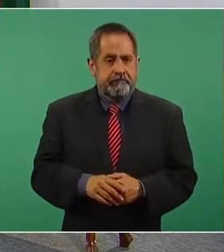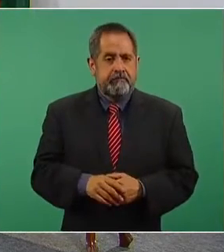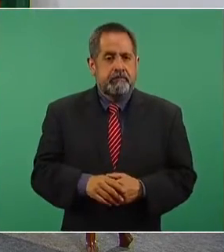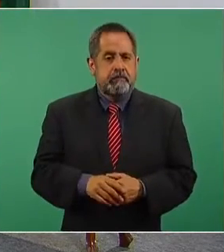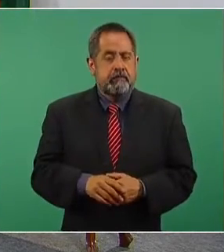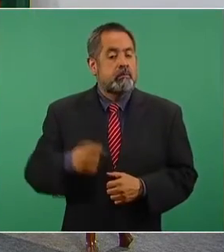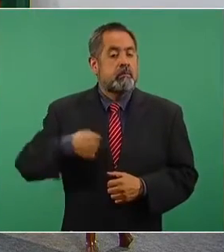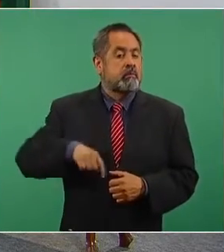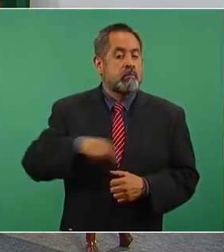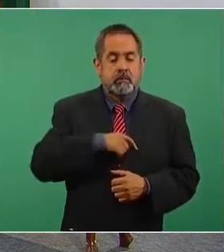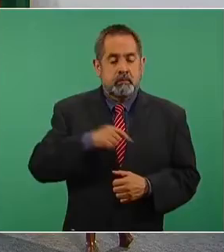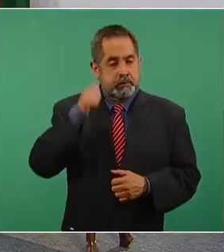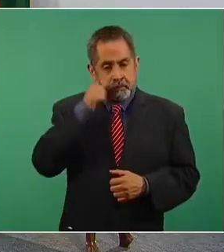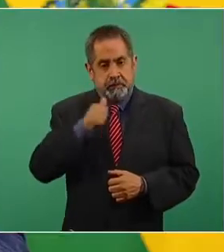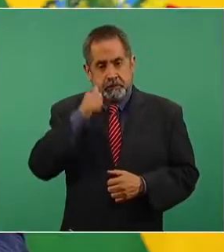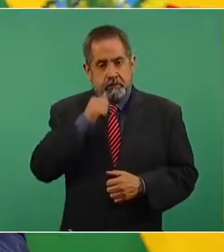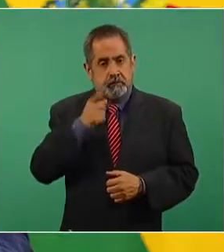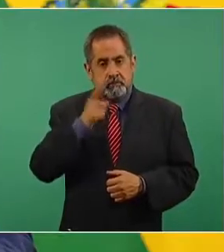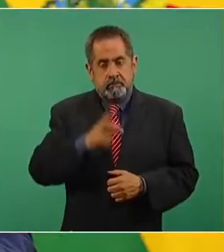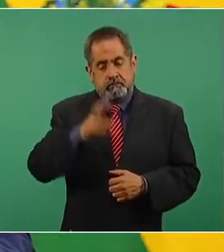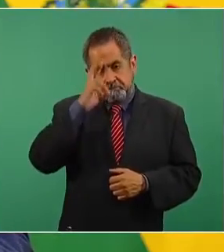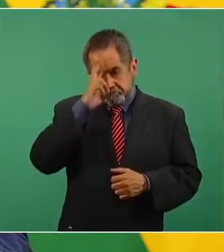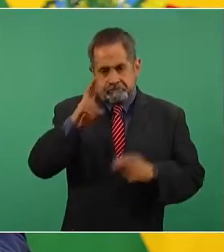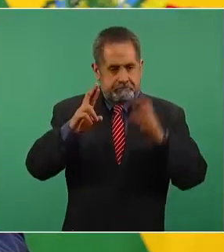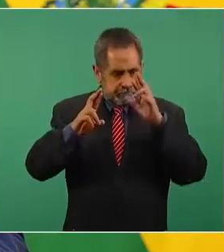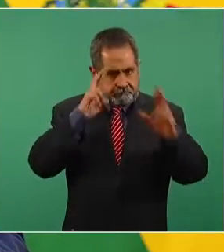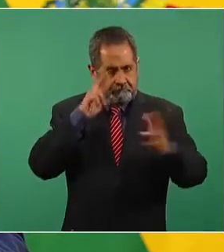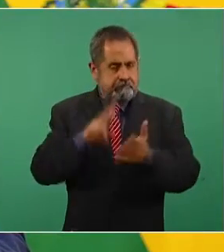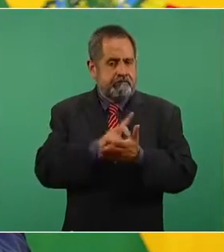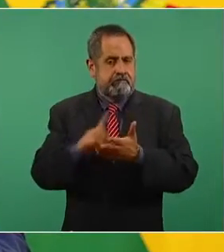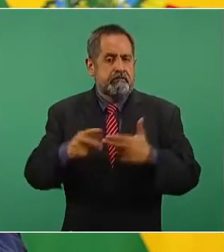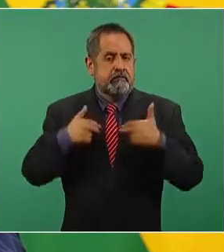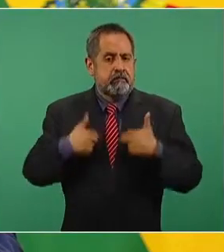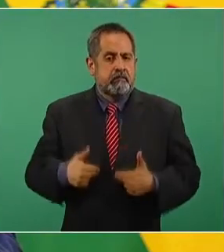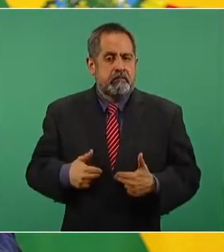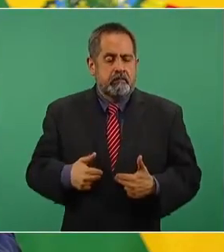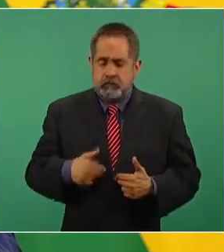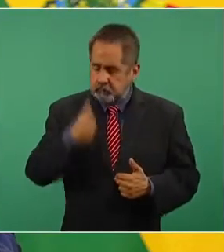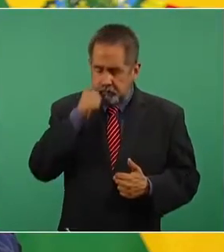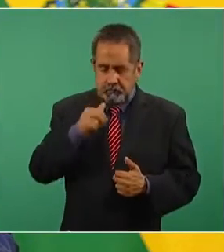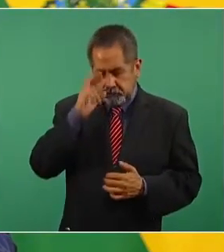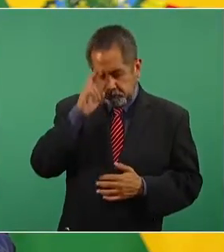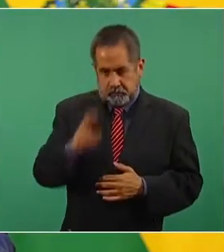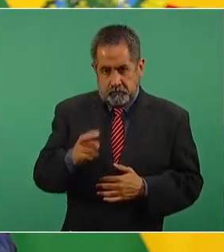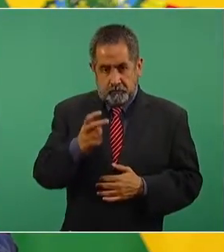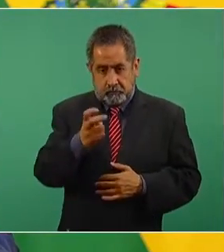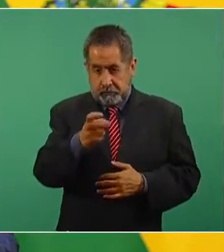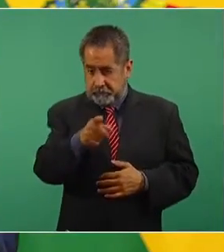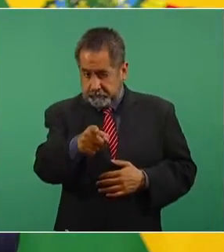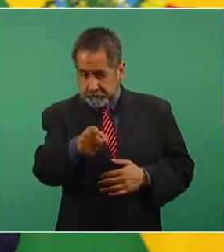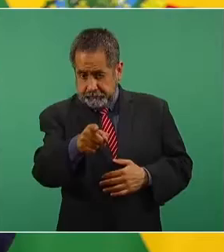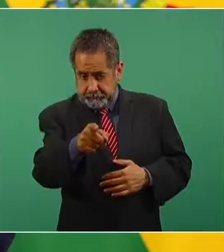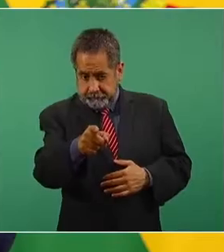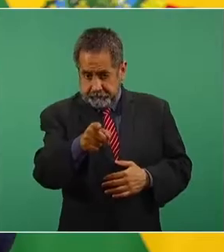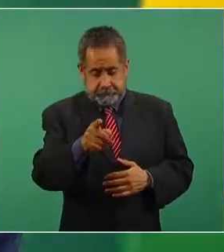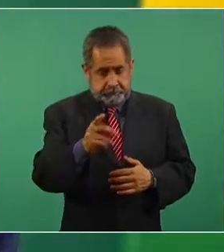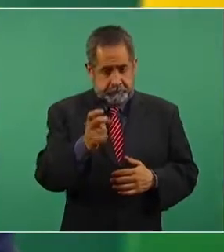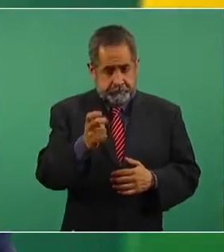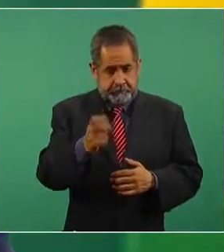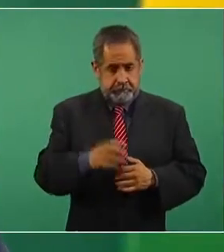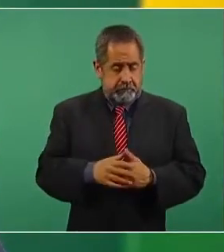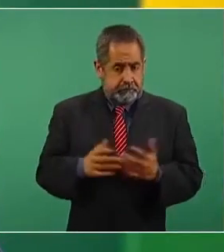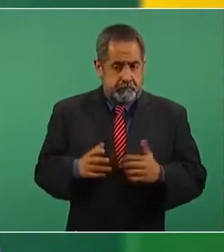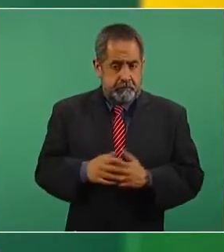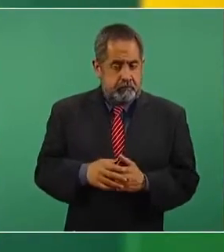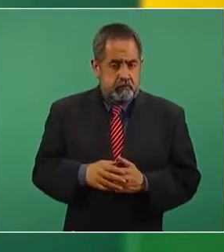Nosotros vamos siempre a respetar los derechos humanos, y este caso, ¿sí?, porque